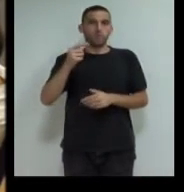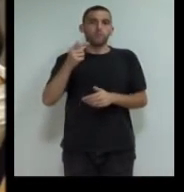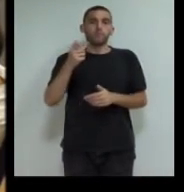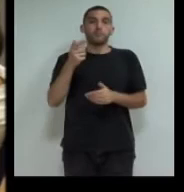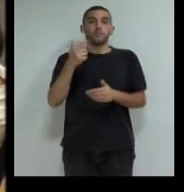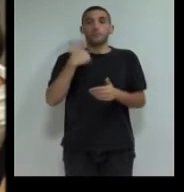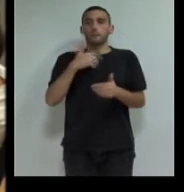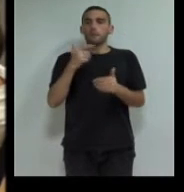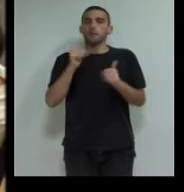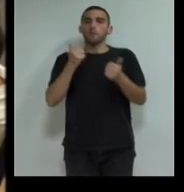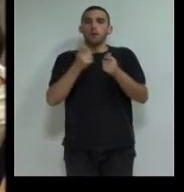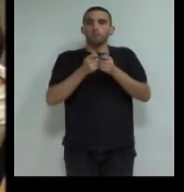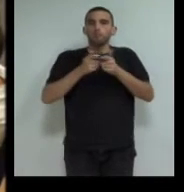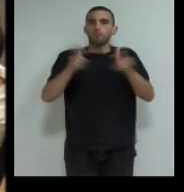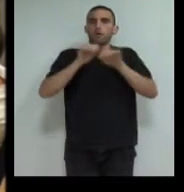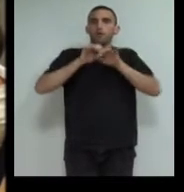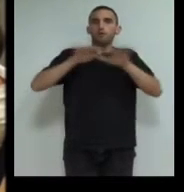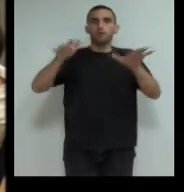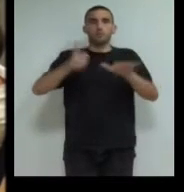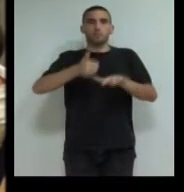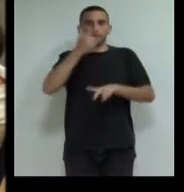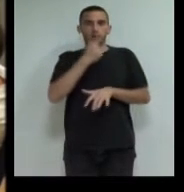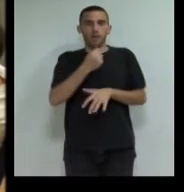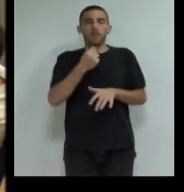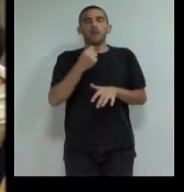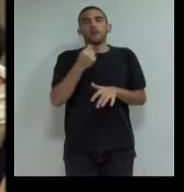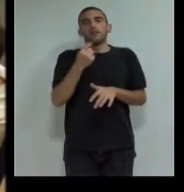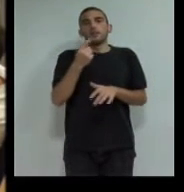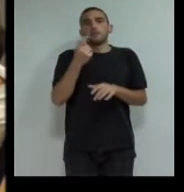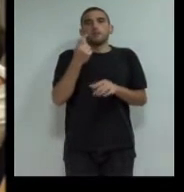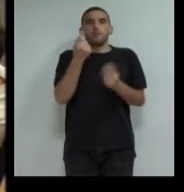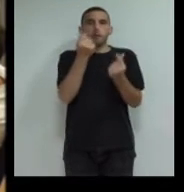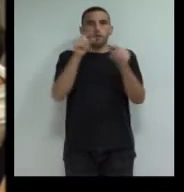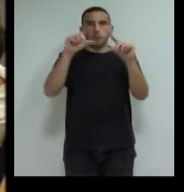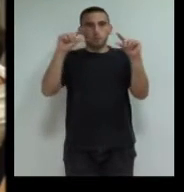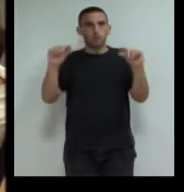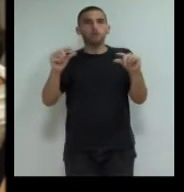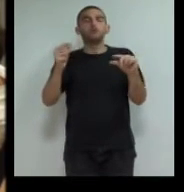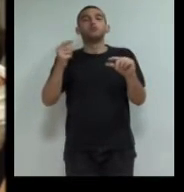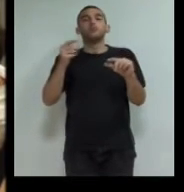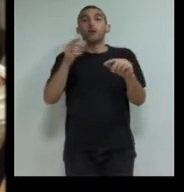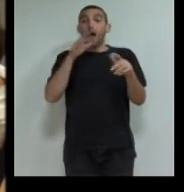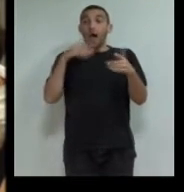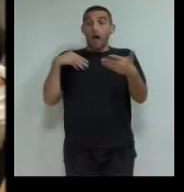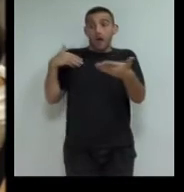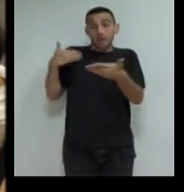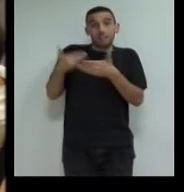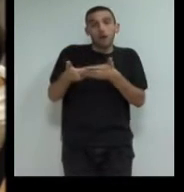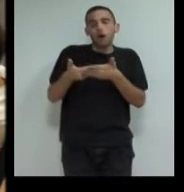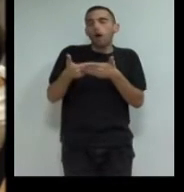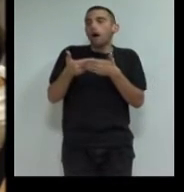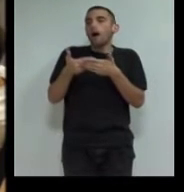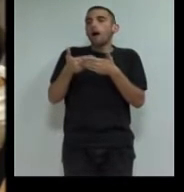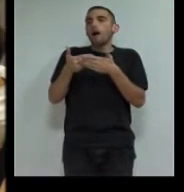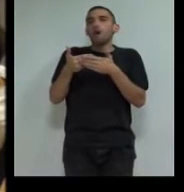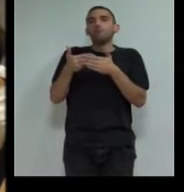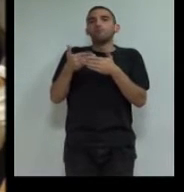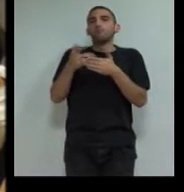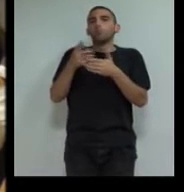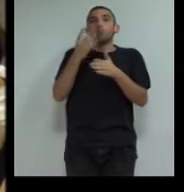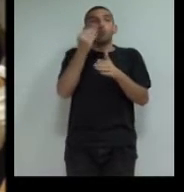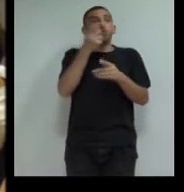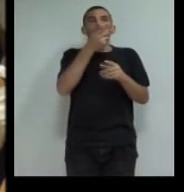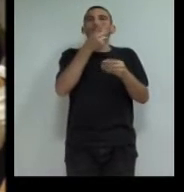conocidos todos y se puedan difundir. Pero sí es verdad que hasta ahora es verdad que las cosas no se han hecho, no porque la tecnología no me